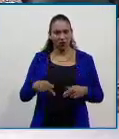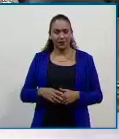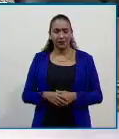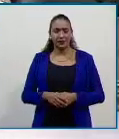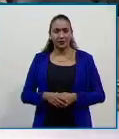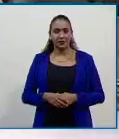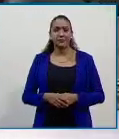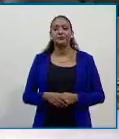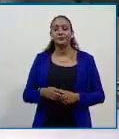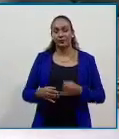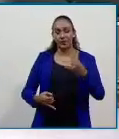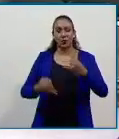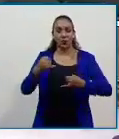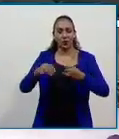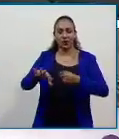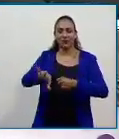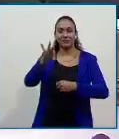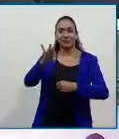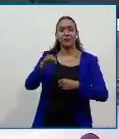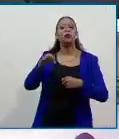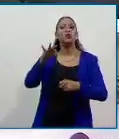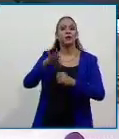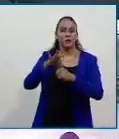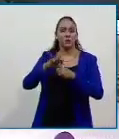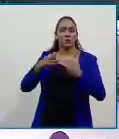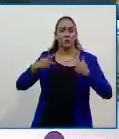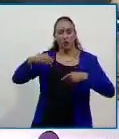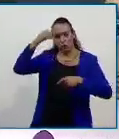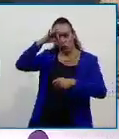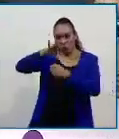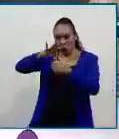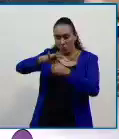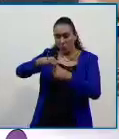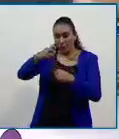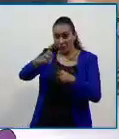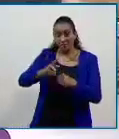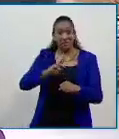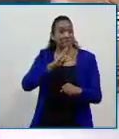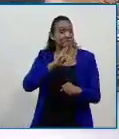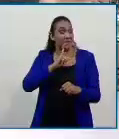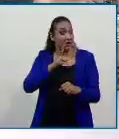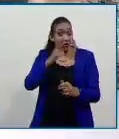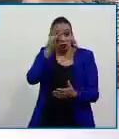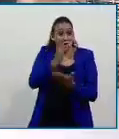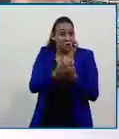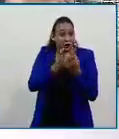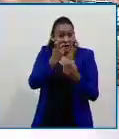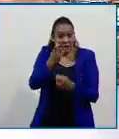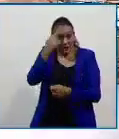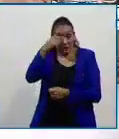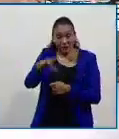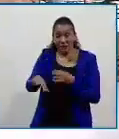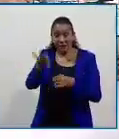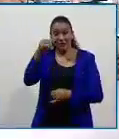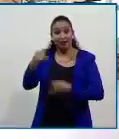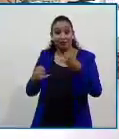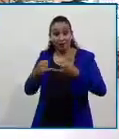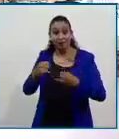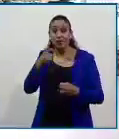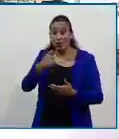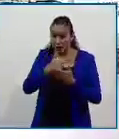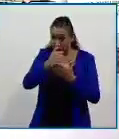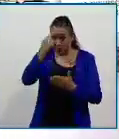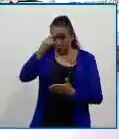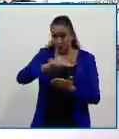La designación de las personas juzgadoras por voto popular no es el camino correcto para incrementar su legitimidad y para avanzar en